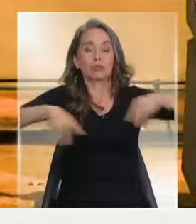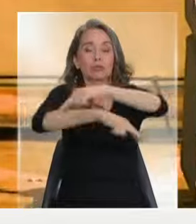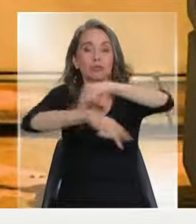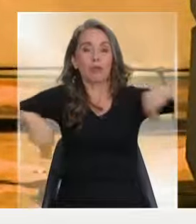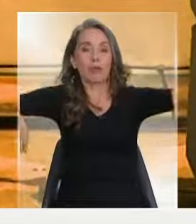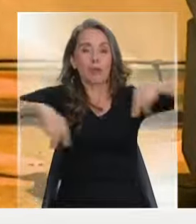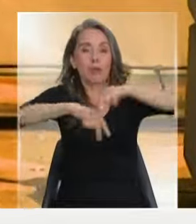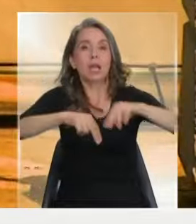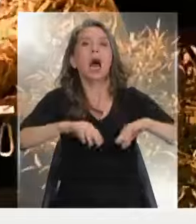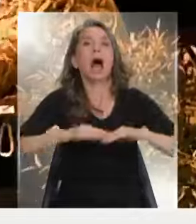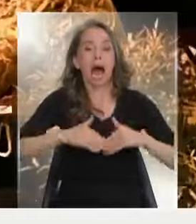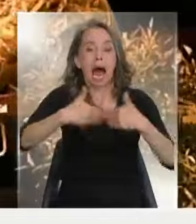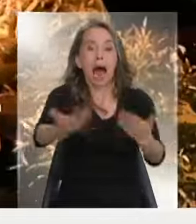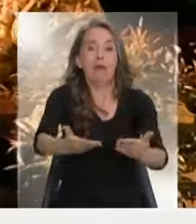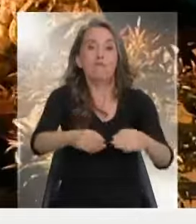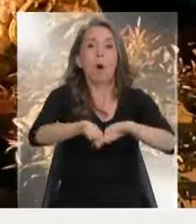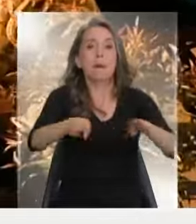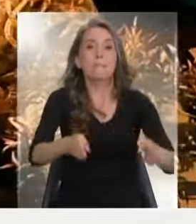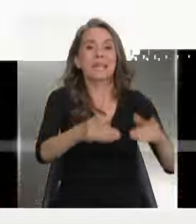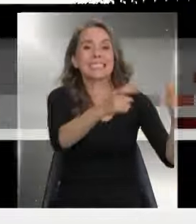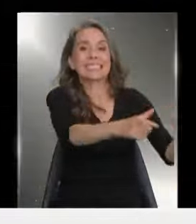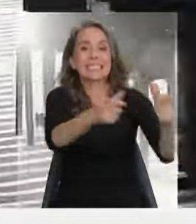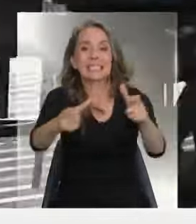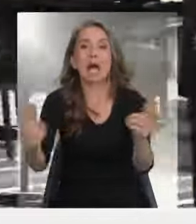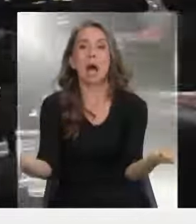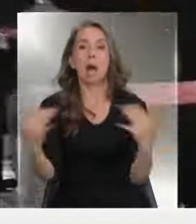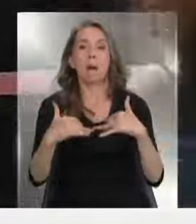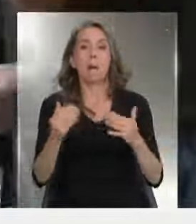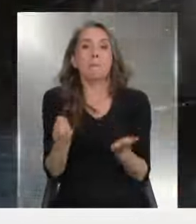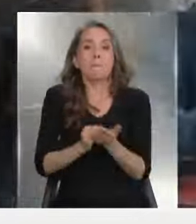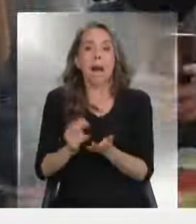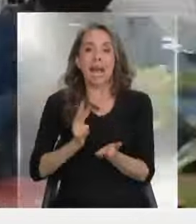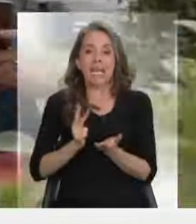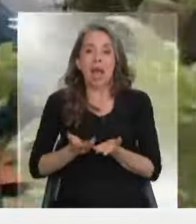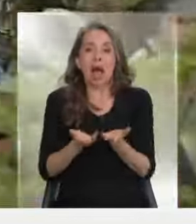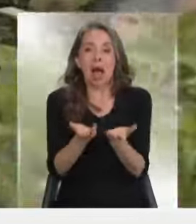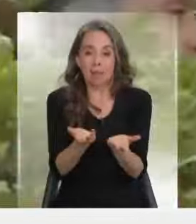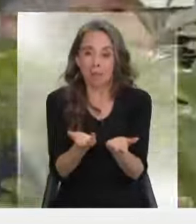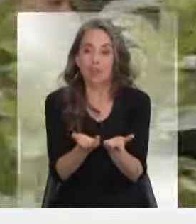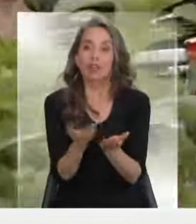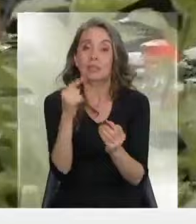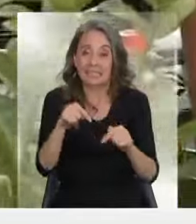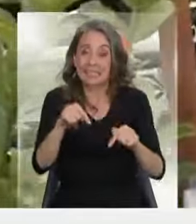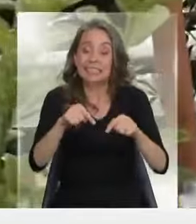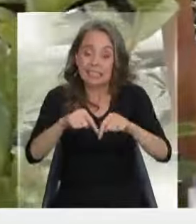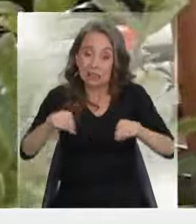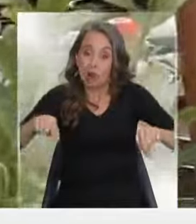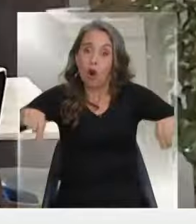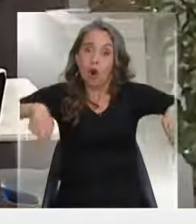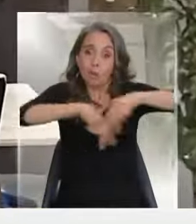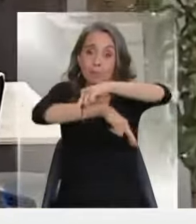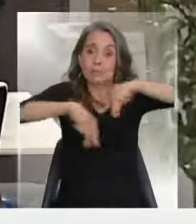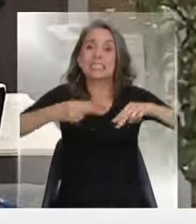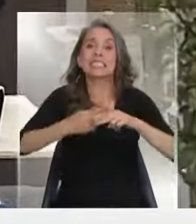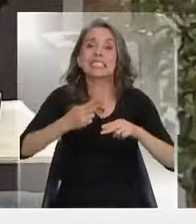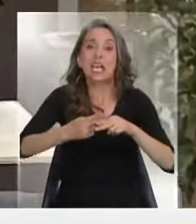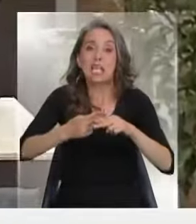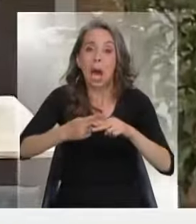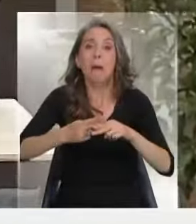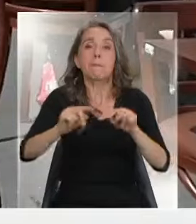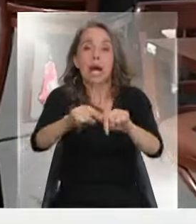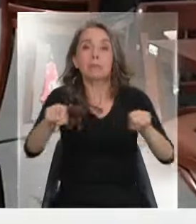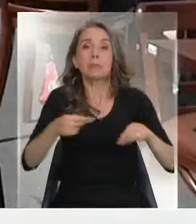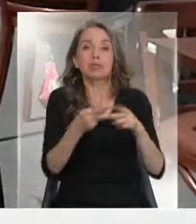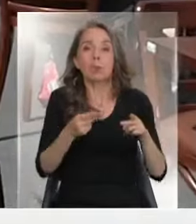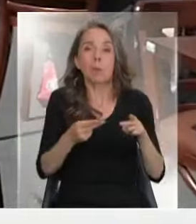instalar mesas y así atender a más clientes. Así, la utilización de espacios públicos por el rubro gastronómico